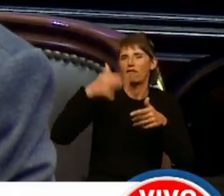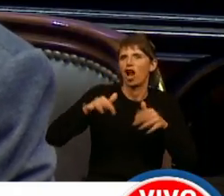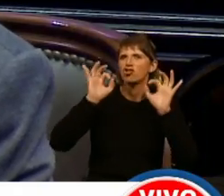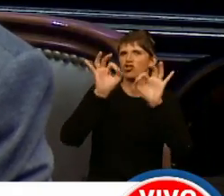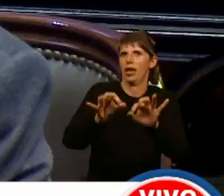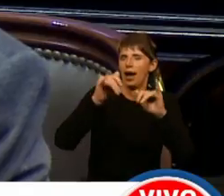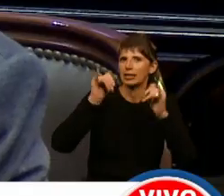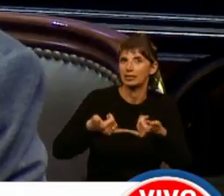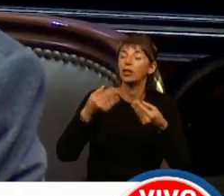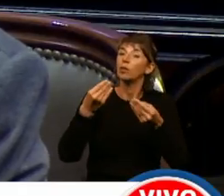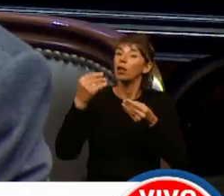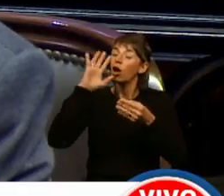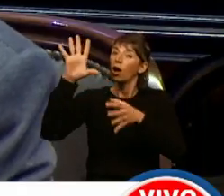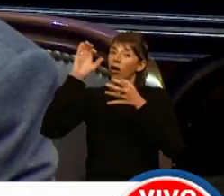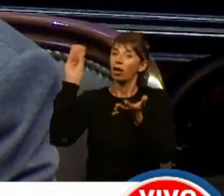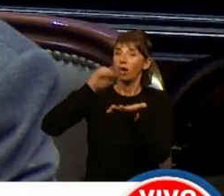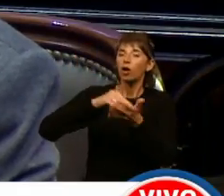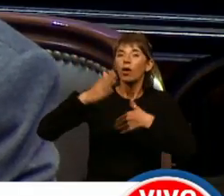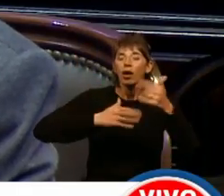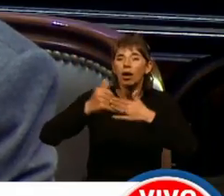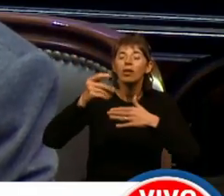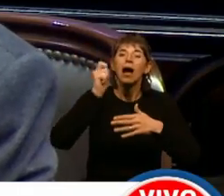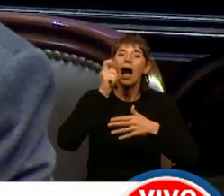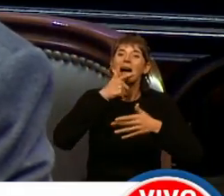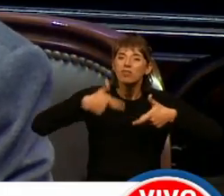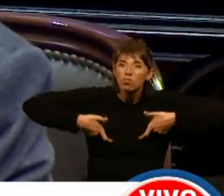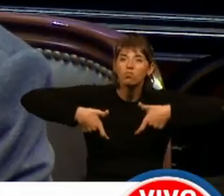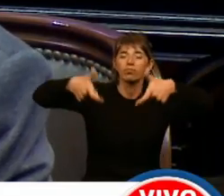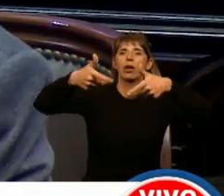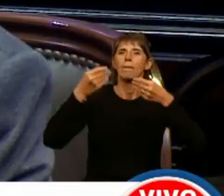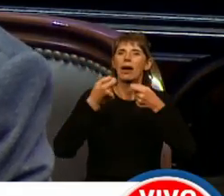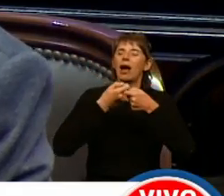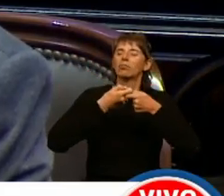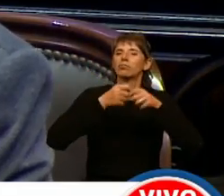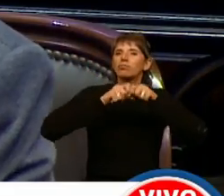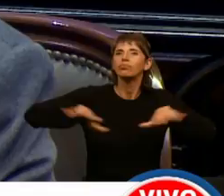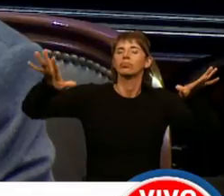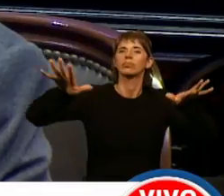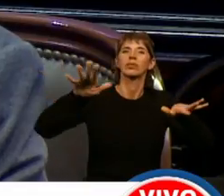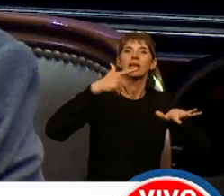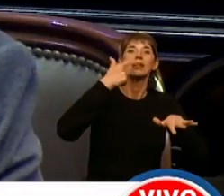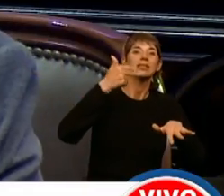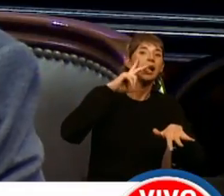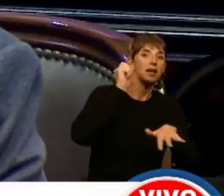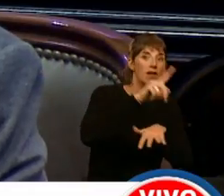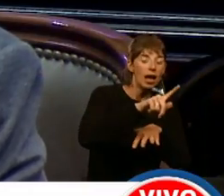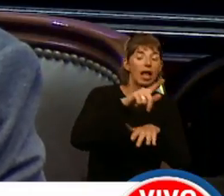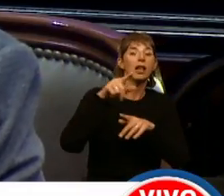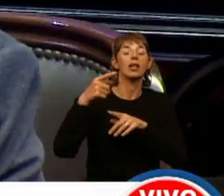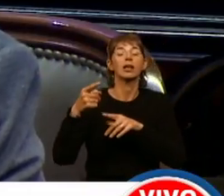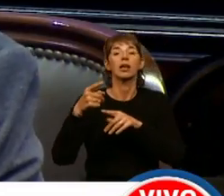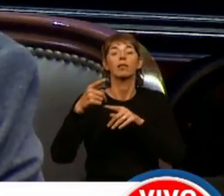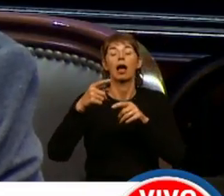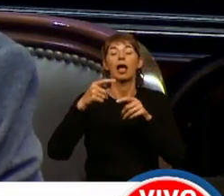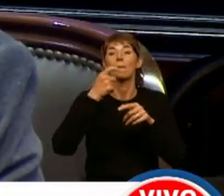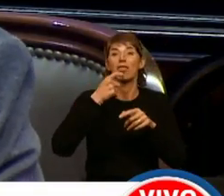incluimos en el presupuesto nacional la obra del gasoducto gasandes para abastecer a san rafael y general alvear en mendoza esto es un primer paso para que